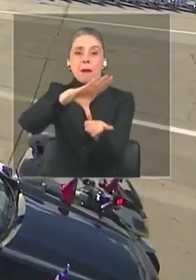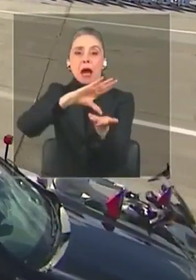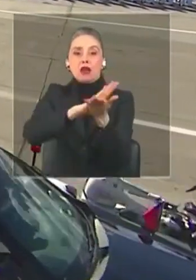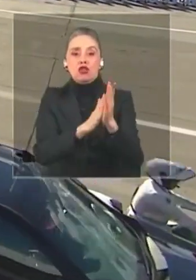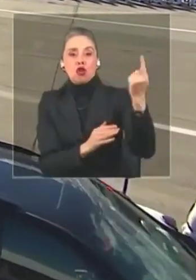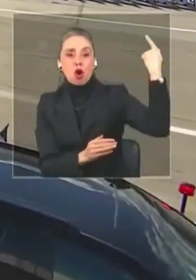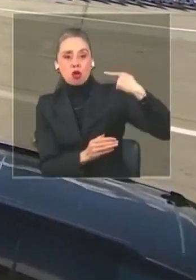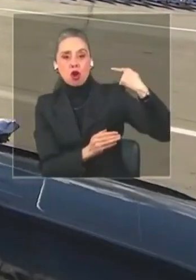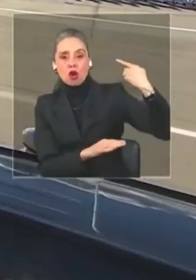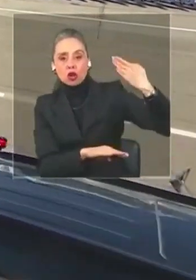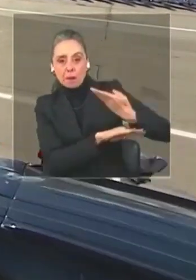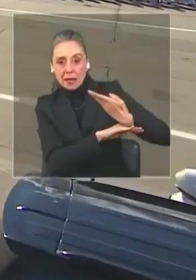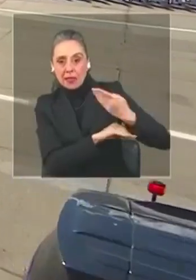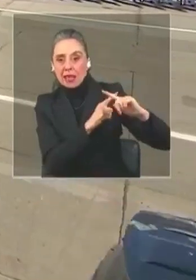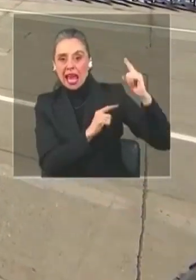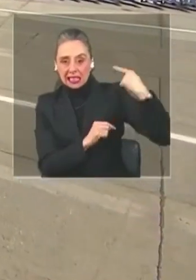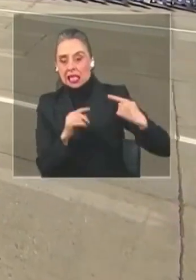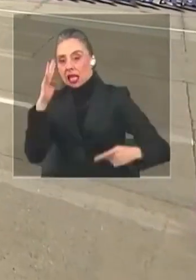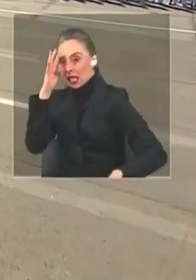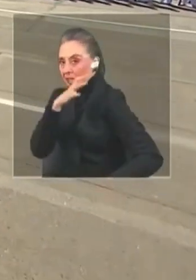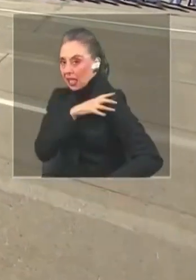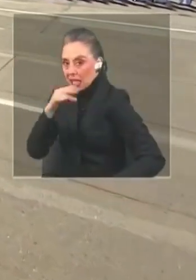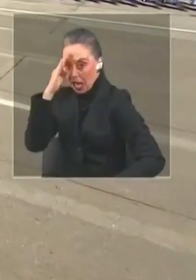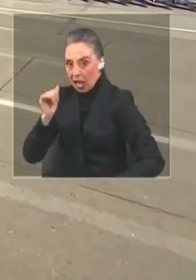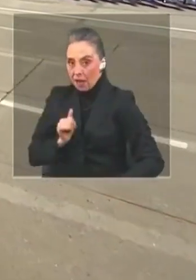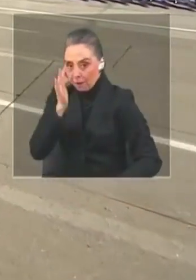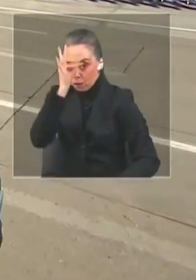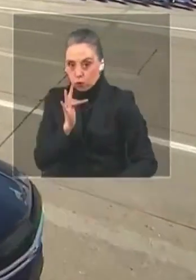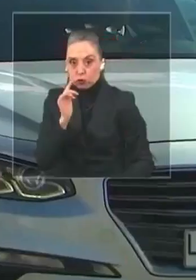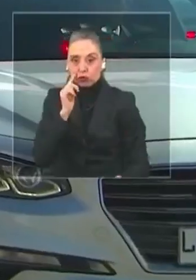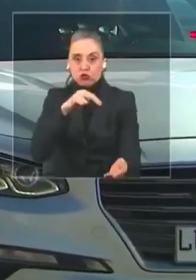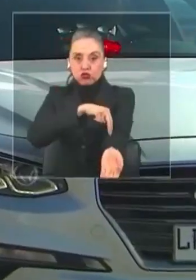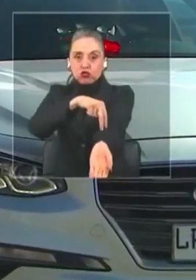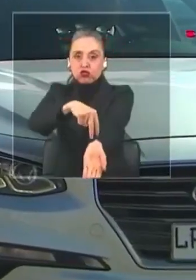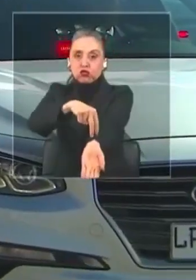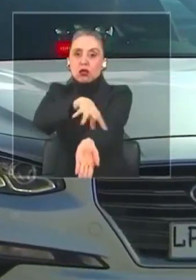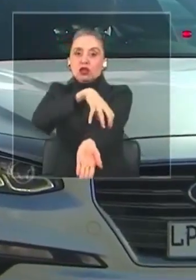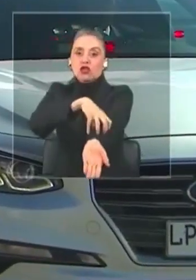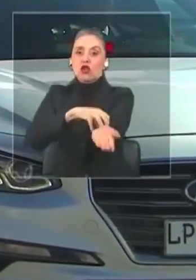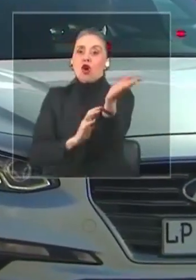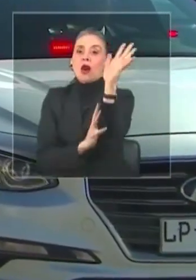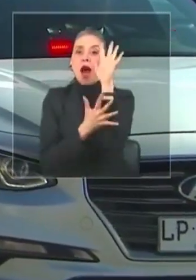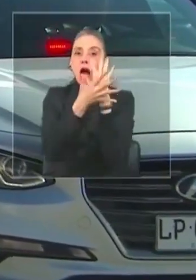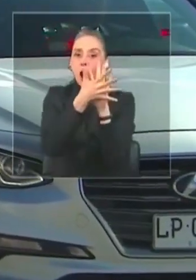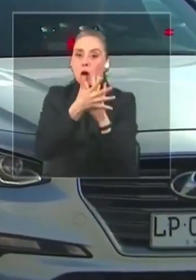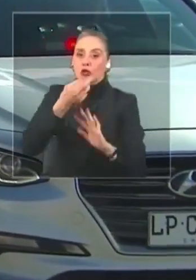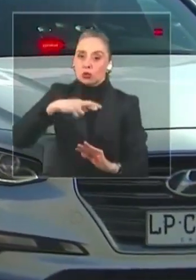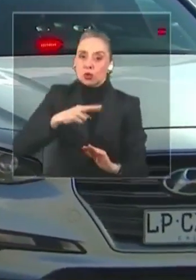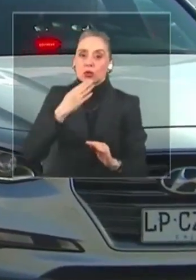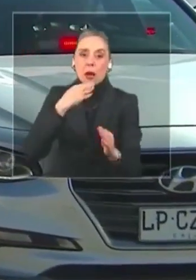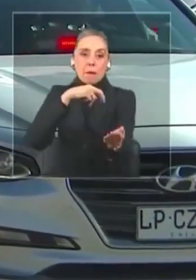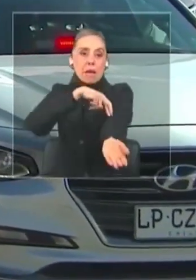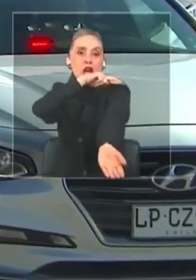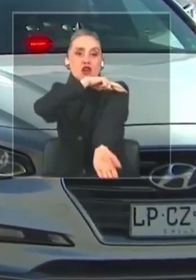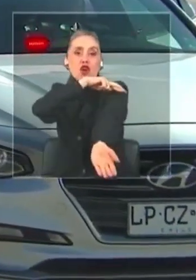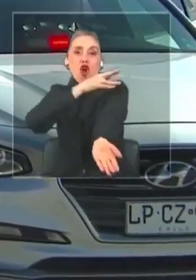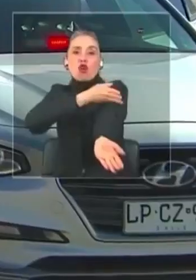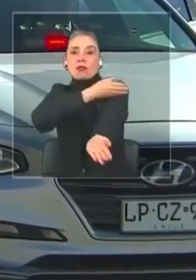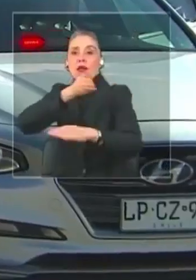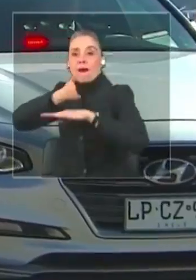y se nos exija. Ya. General, el ejército hoy día está desplegado en el sur, en la Araucanía principalmente, pero también está en la frontera norte. Sin embargo,